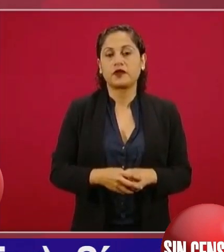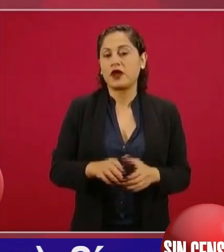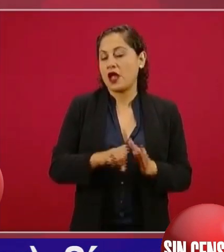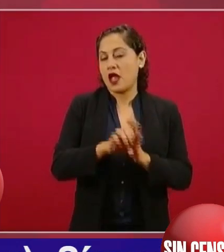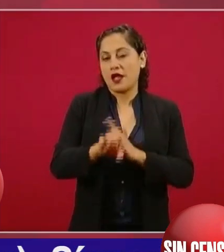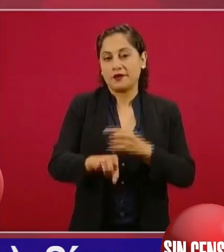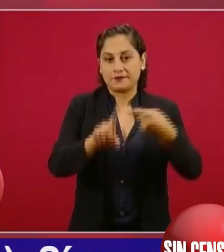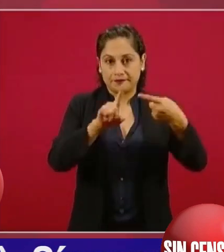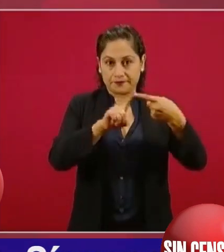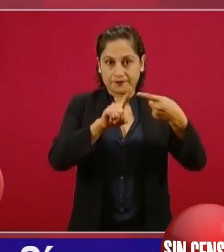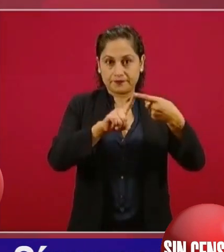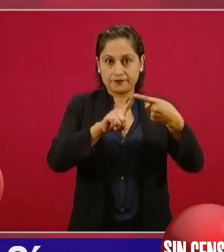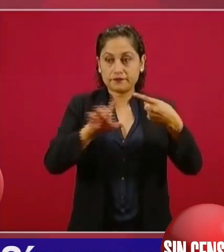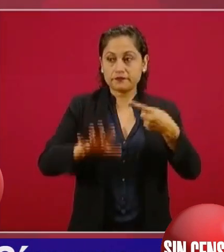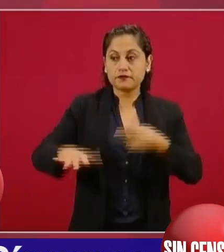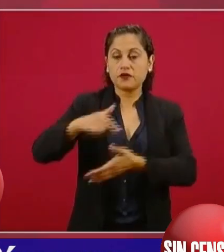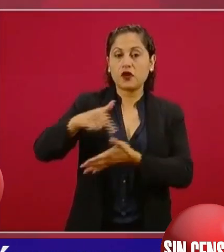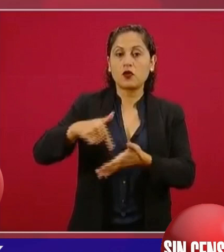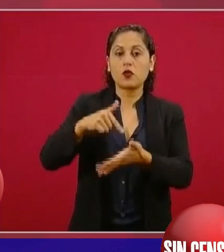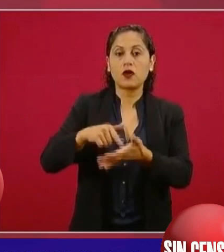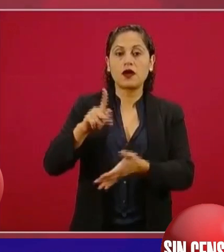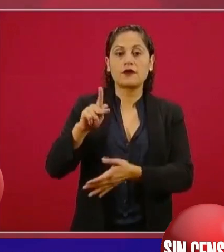lo de pasta de concho.